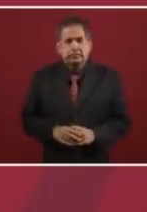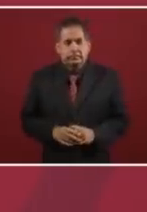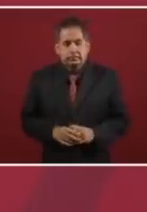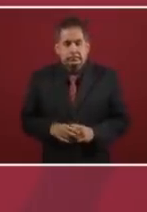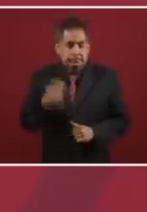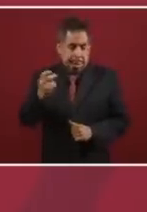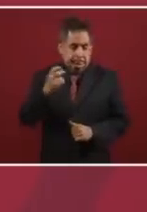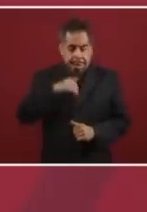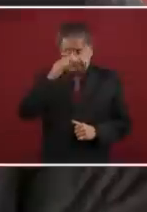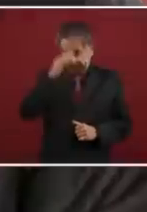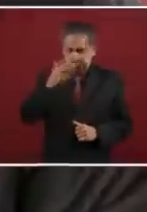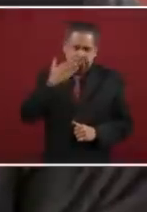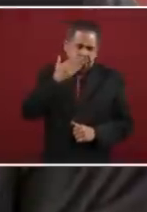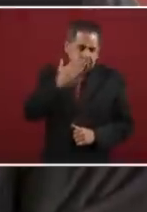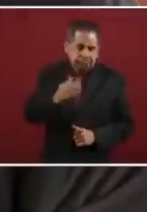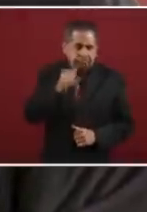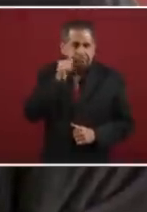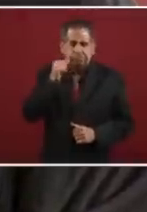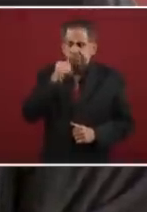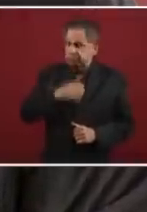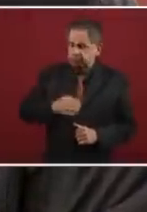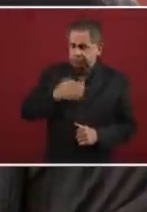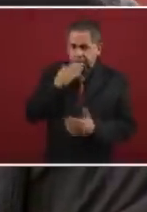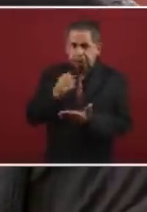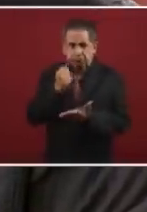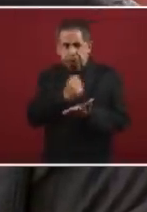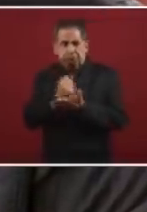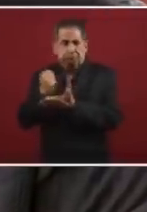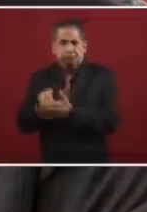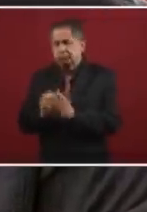por eso celebro que se haya aprobado